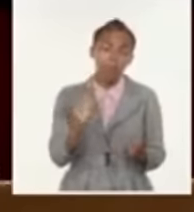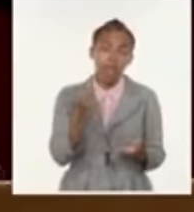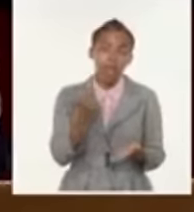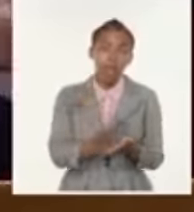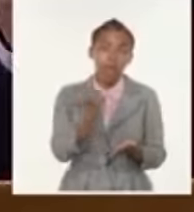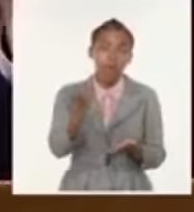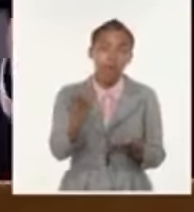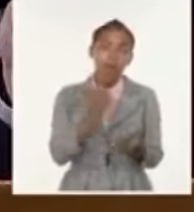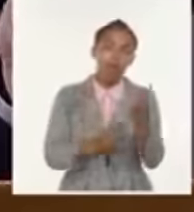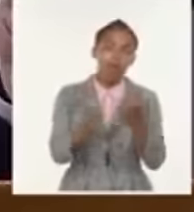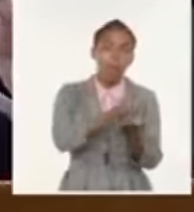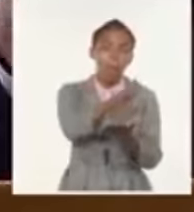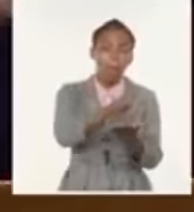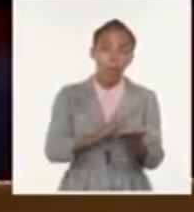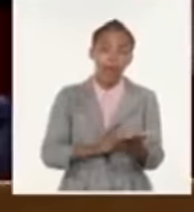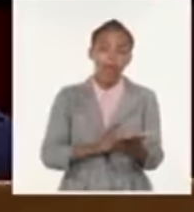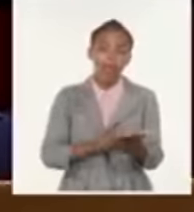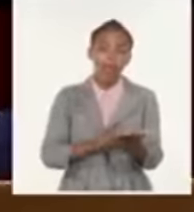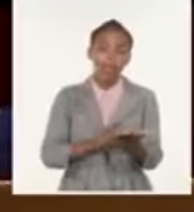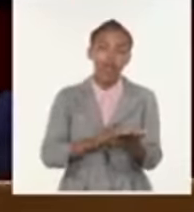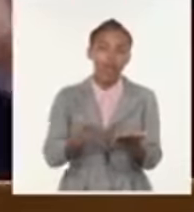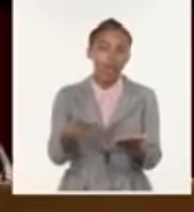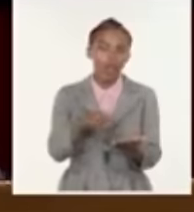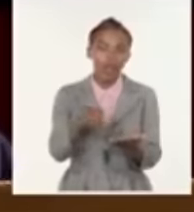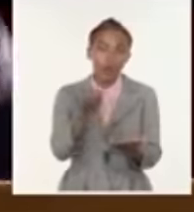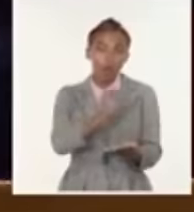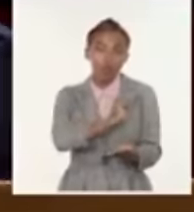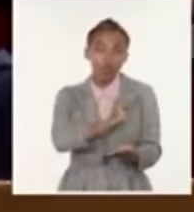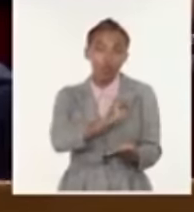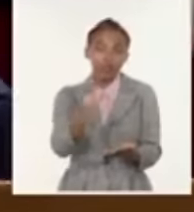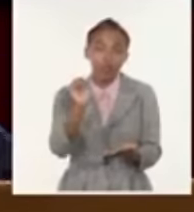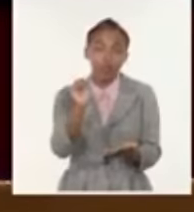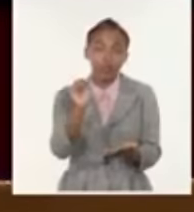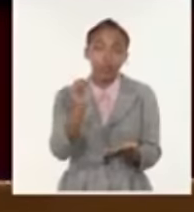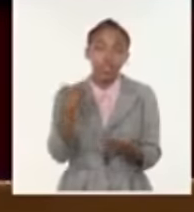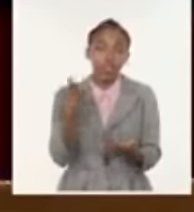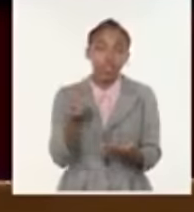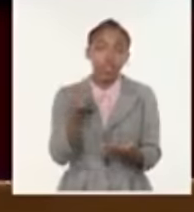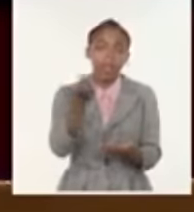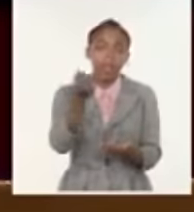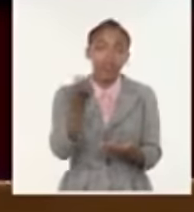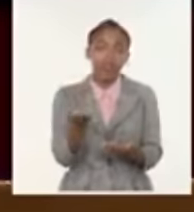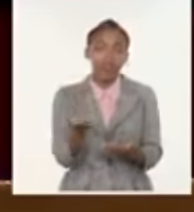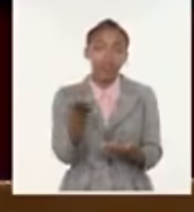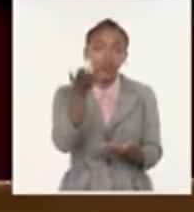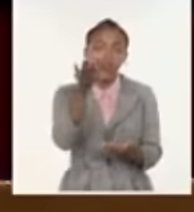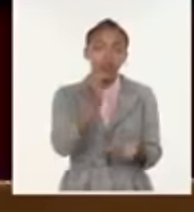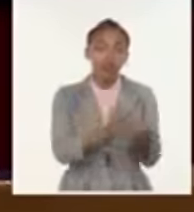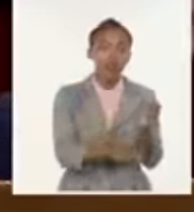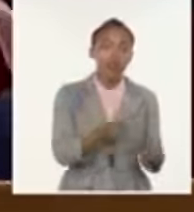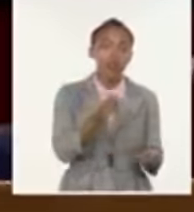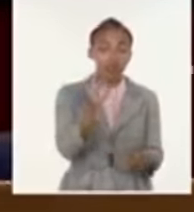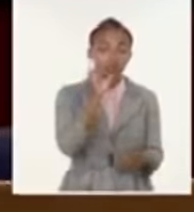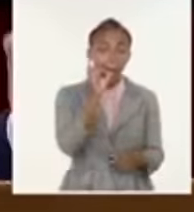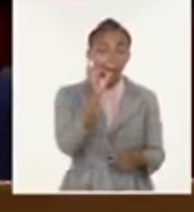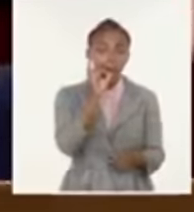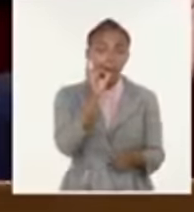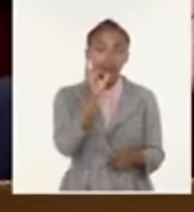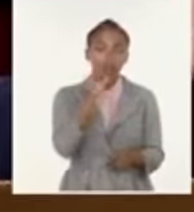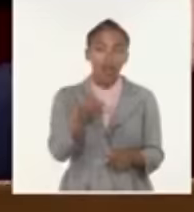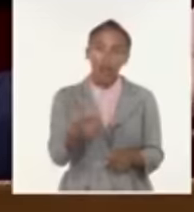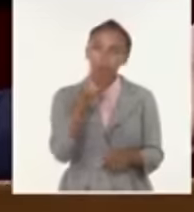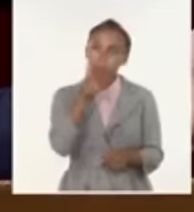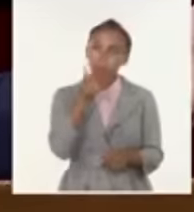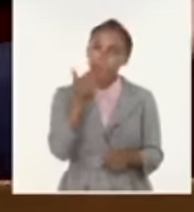esquemas, hemos logrado incluso subir el precio en que exportamos el tabaco, y eso va bien. Y